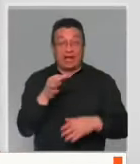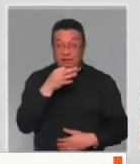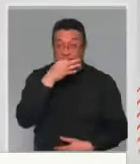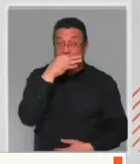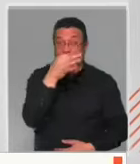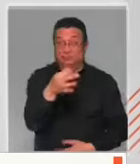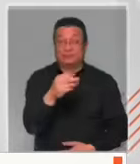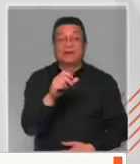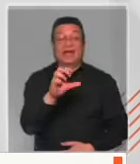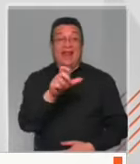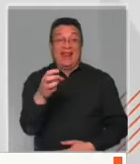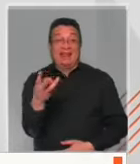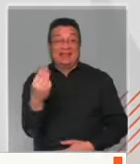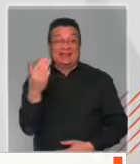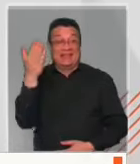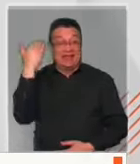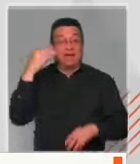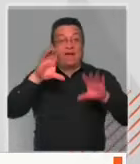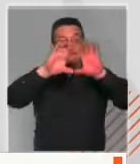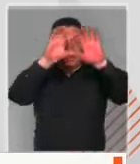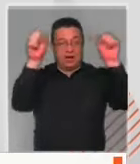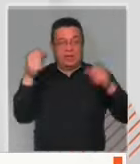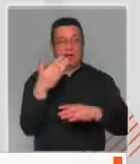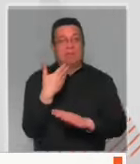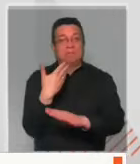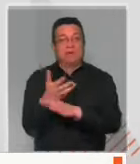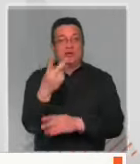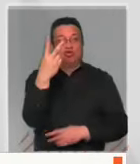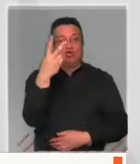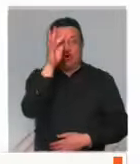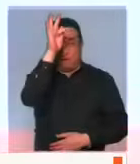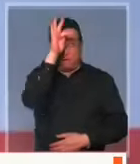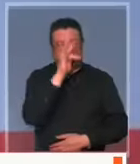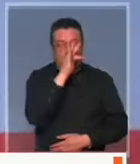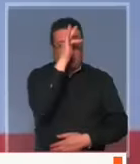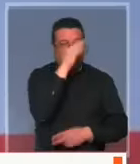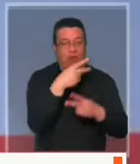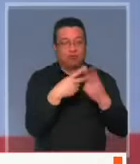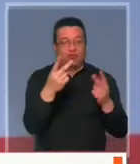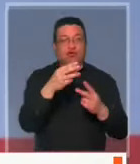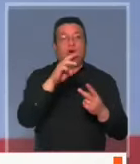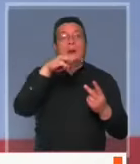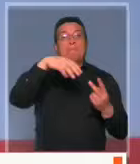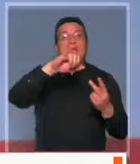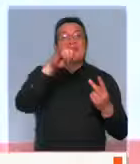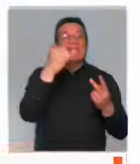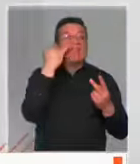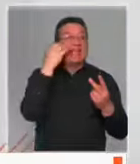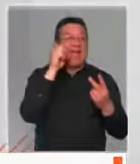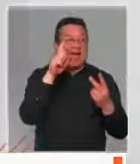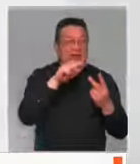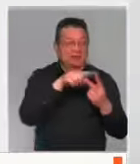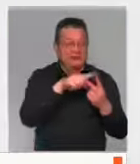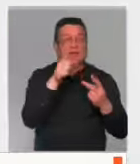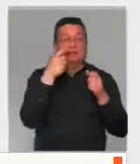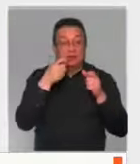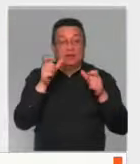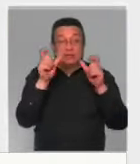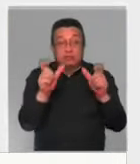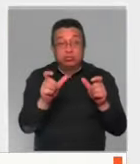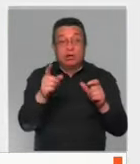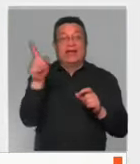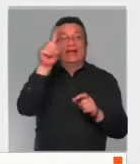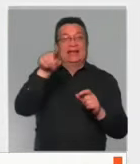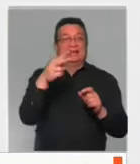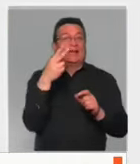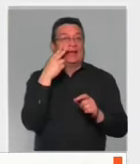exclusiva T13, la Fiscalía solicitó la formalización de 2 funcionarios públicos, Patricio Mejías Esparza, fiscalizador de impuestos internos,